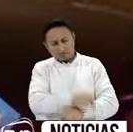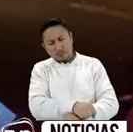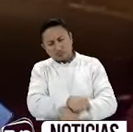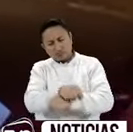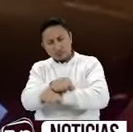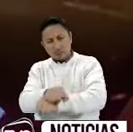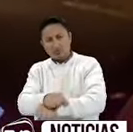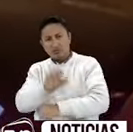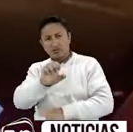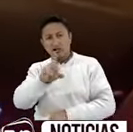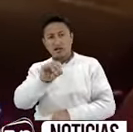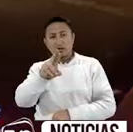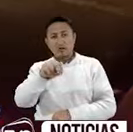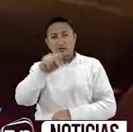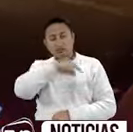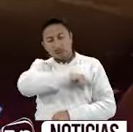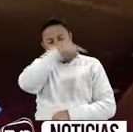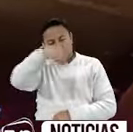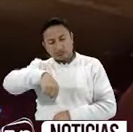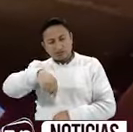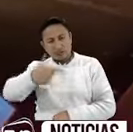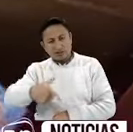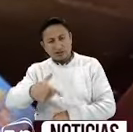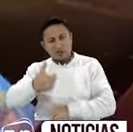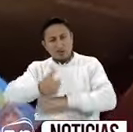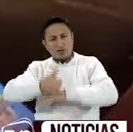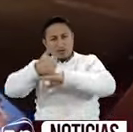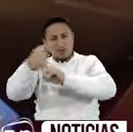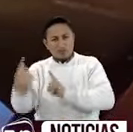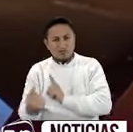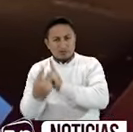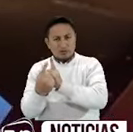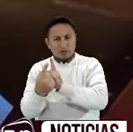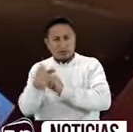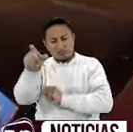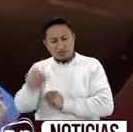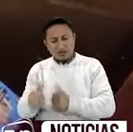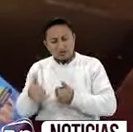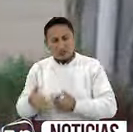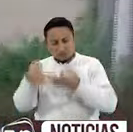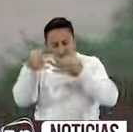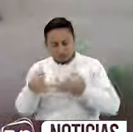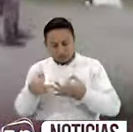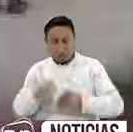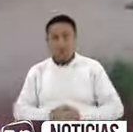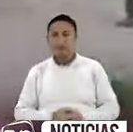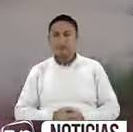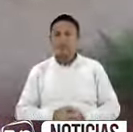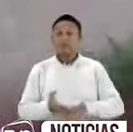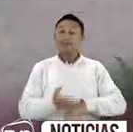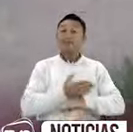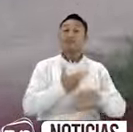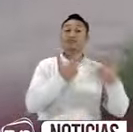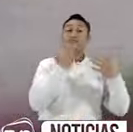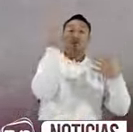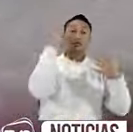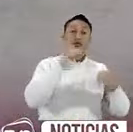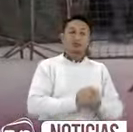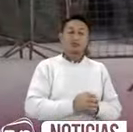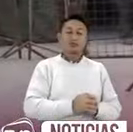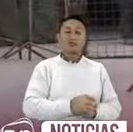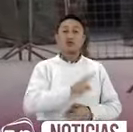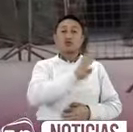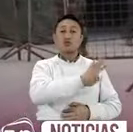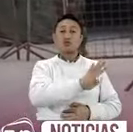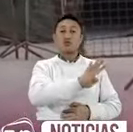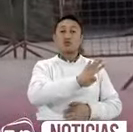de Edison, que vengan hasta acá y busquen al gobernador. Él es una persona correcta. Hace 8 días se escaparon 48